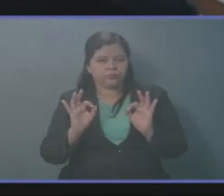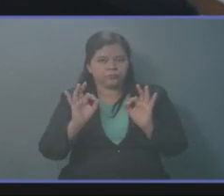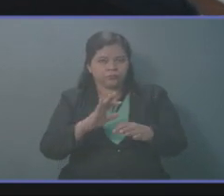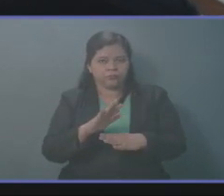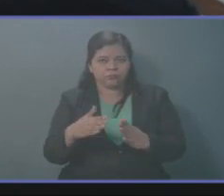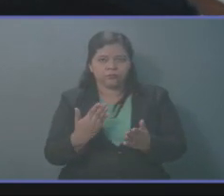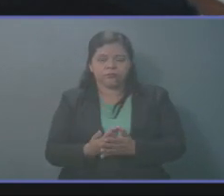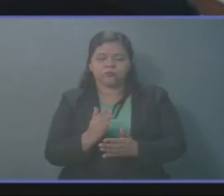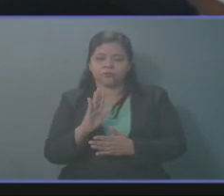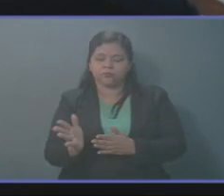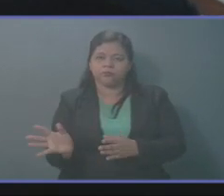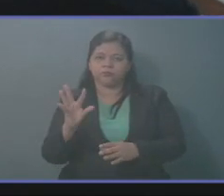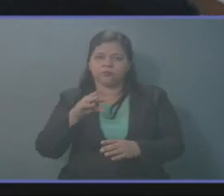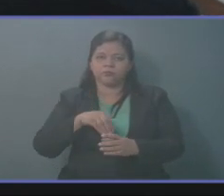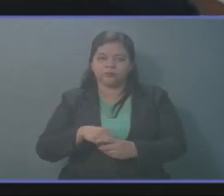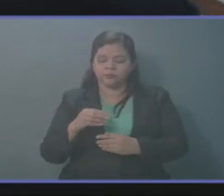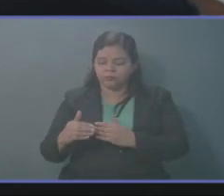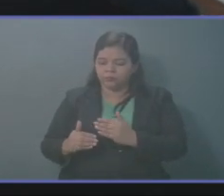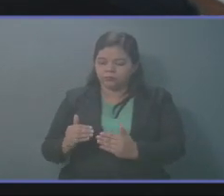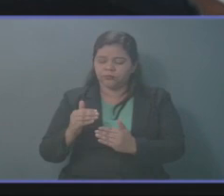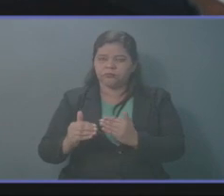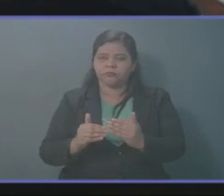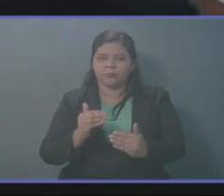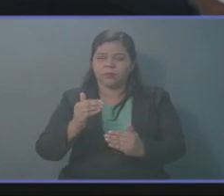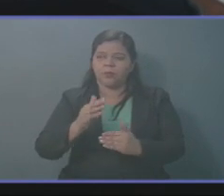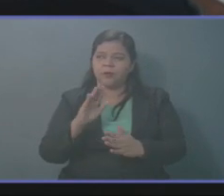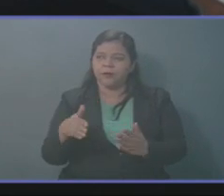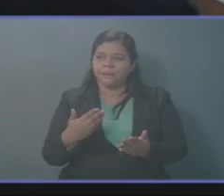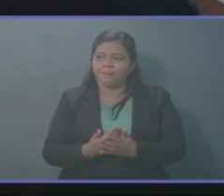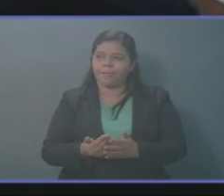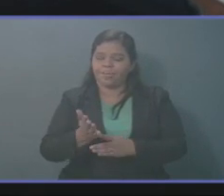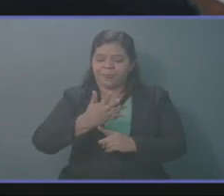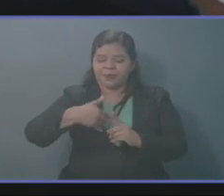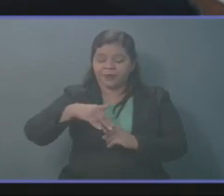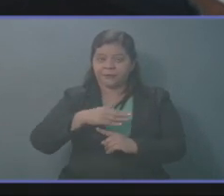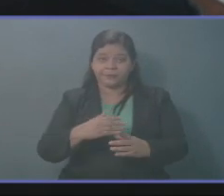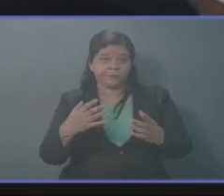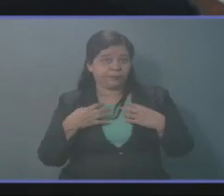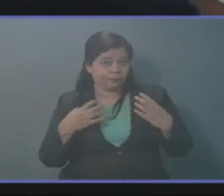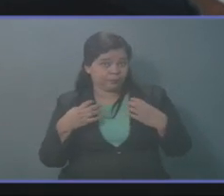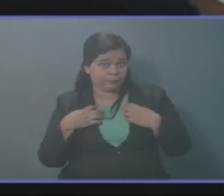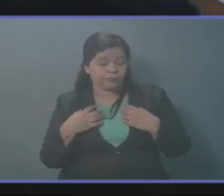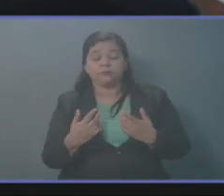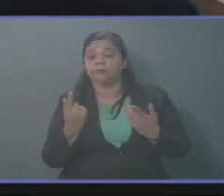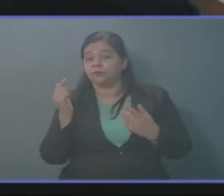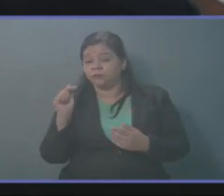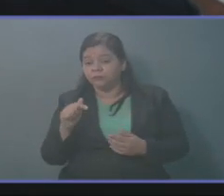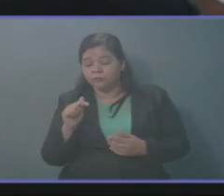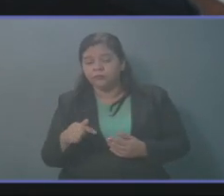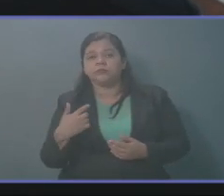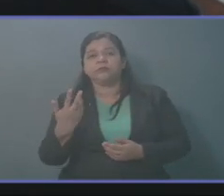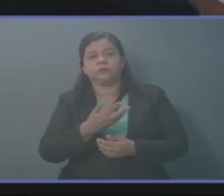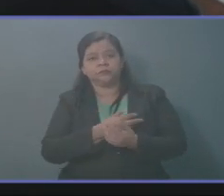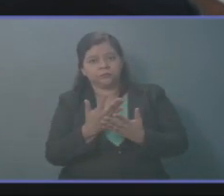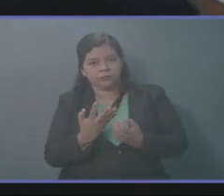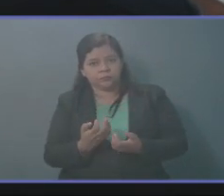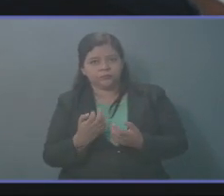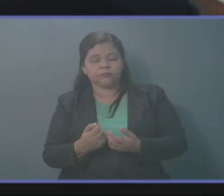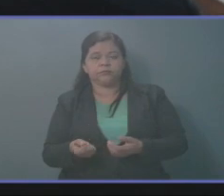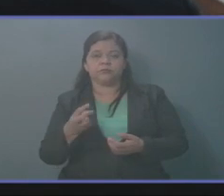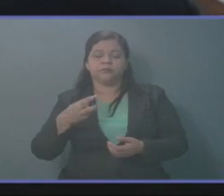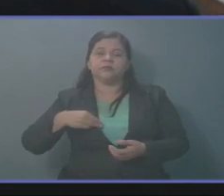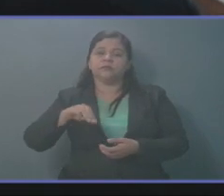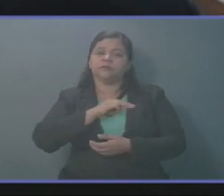su reinserción al mundo productivo y el mejoramiento de sus condiciones de vida. En razón de lo anterior, expreso el firme interés del Ministerio